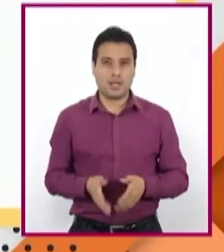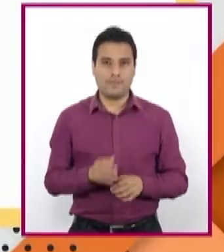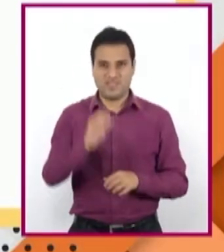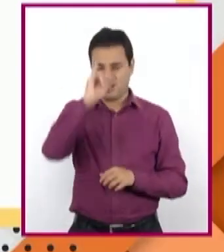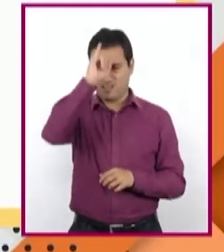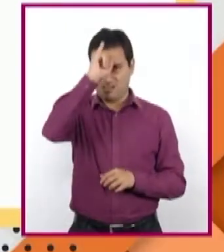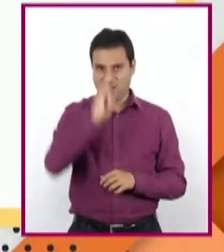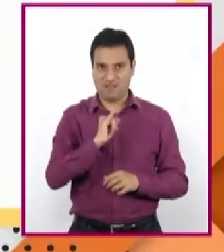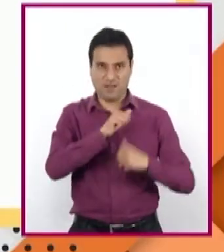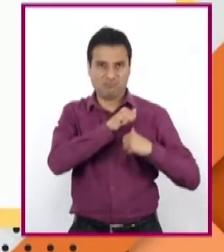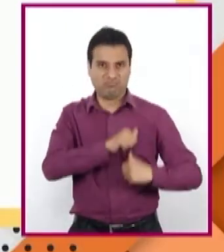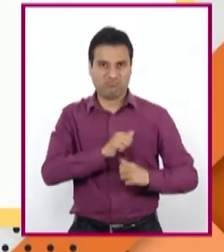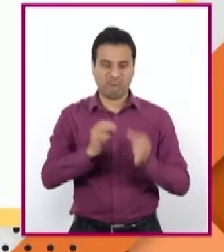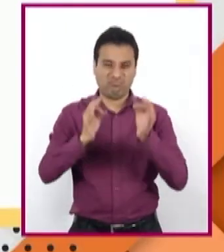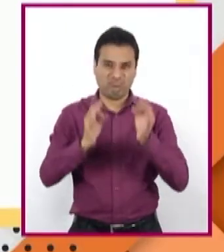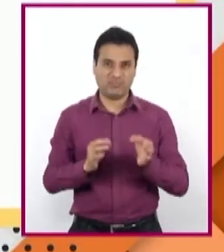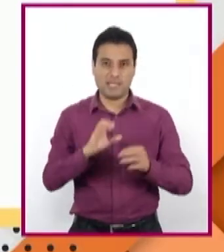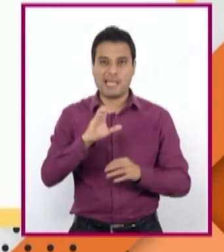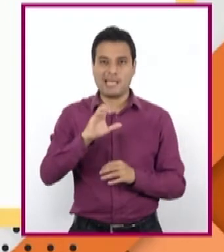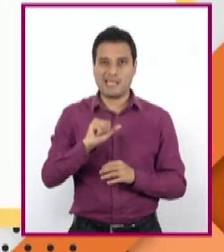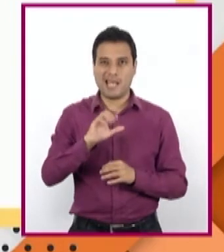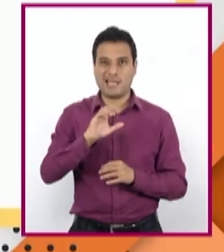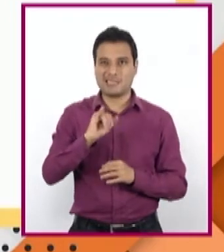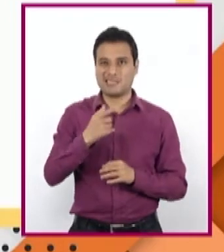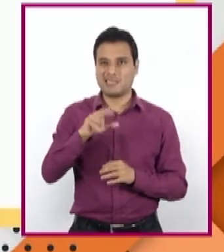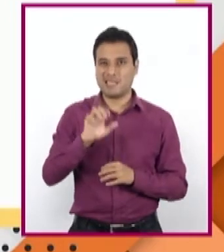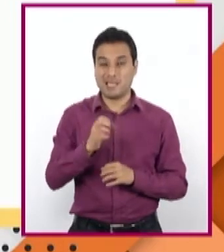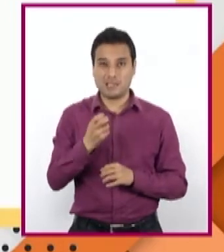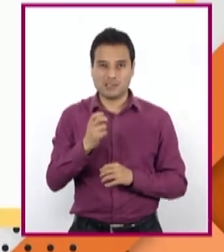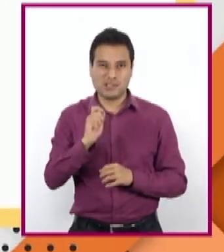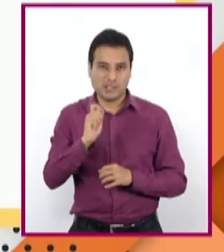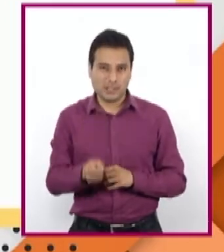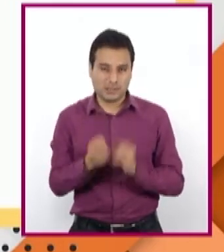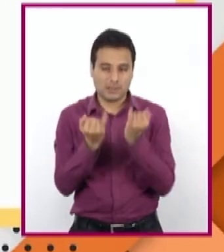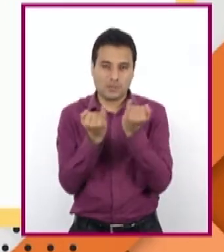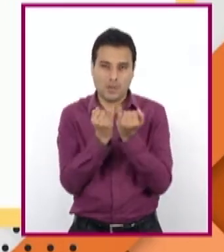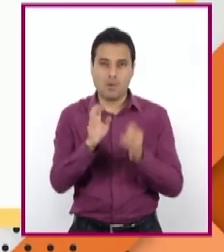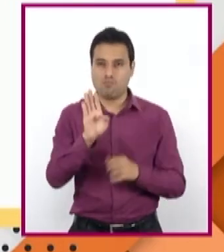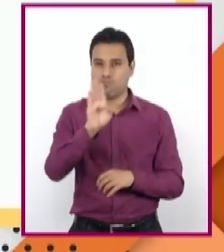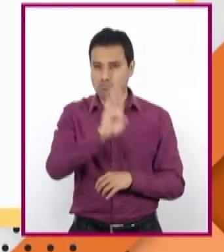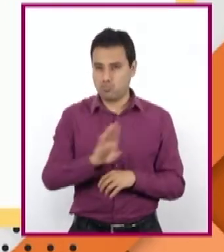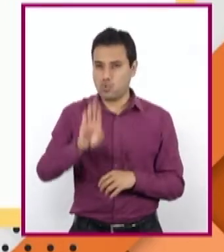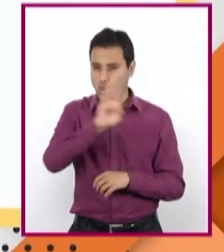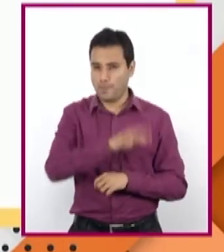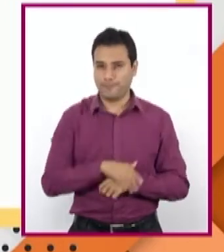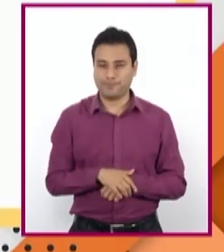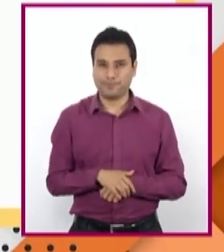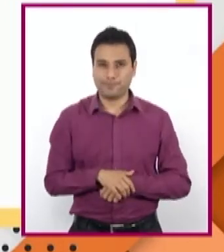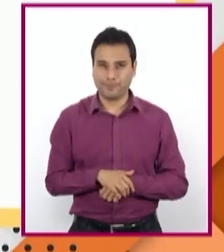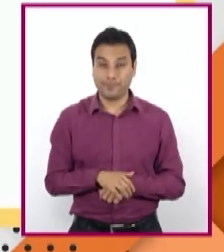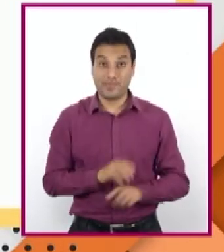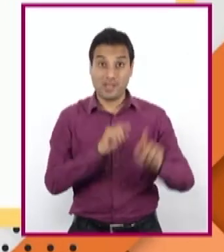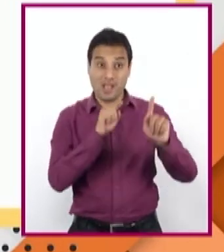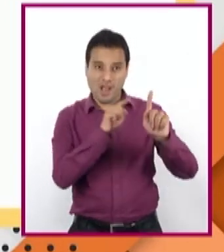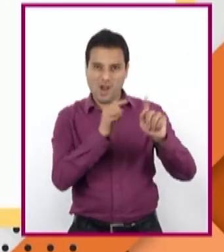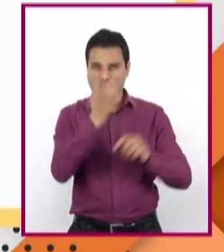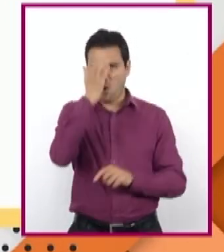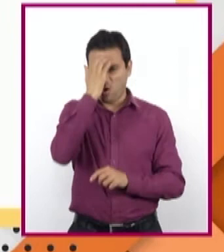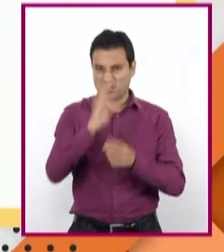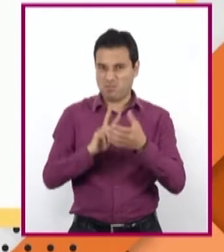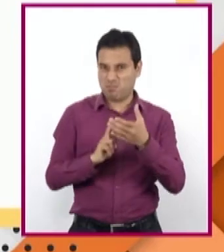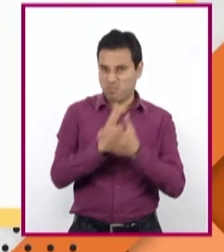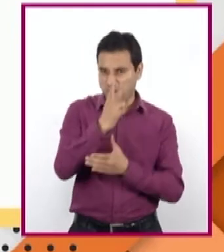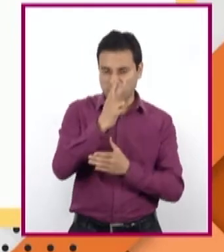de la aldea o cacique, el cual regularmente era un chamán, es decir, un personaje que tenía conocimientos de herbolaria y